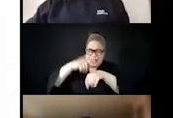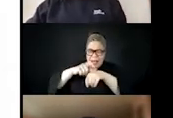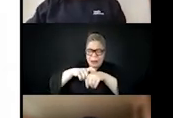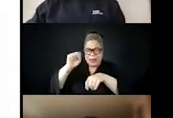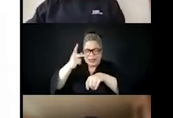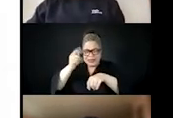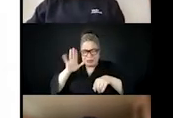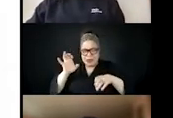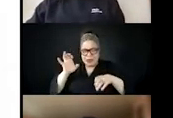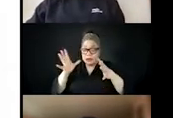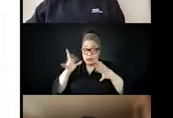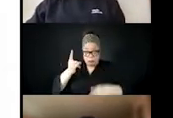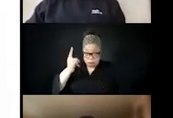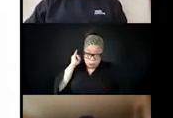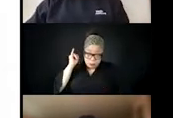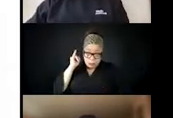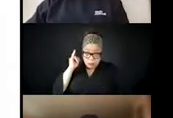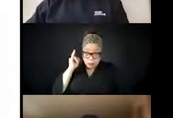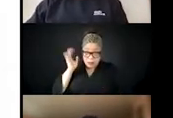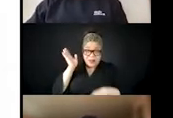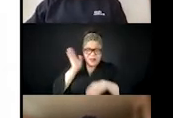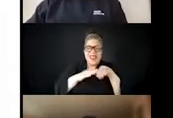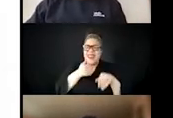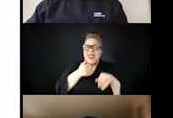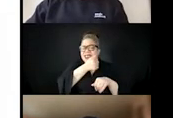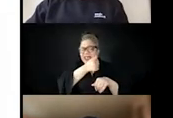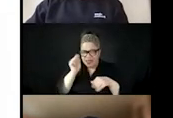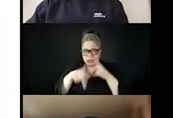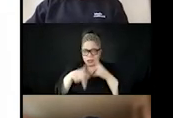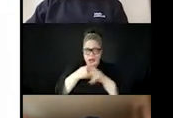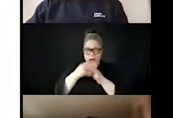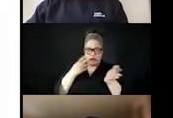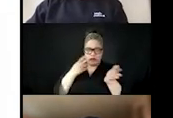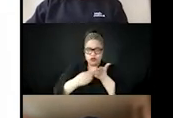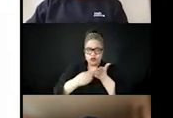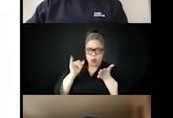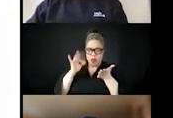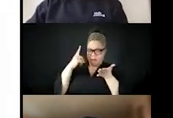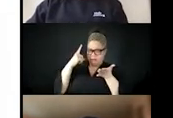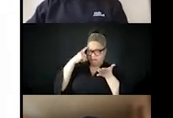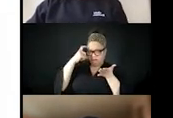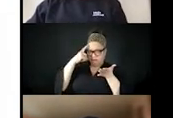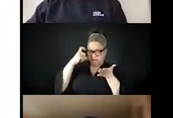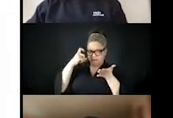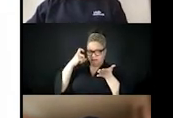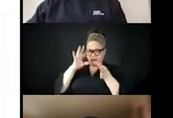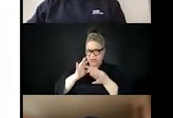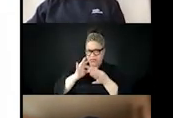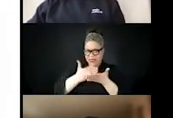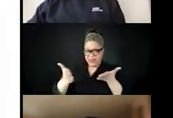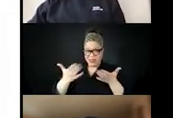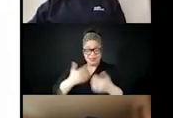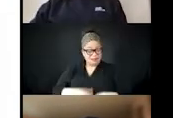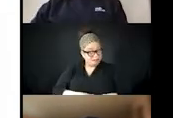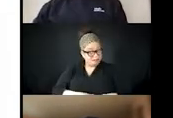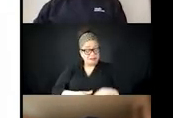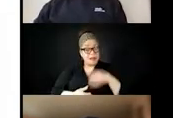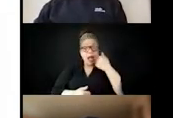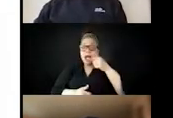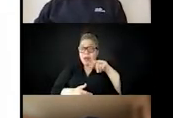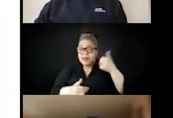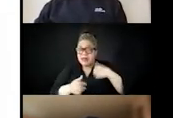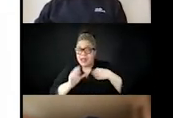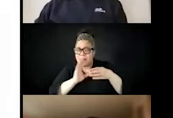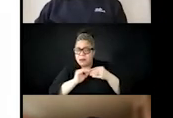que la verdad algún otro comentario porque vamos a adelantarnos alrededor de unos